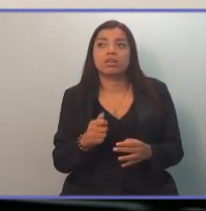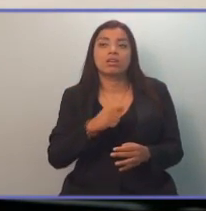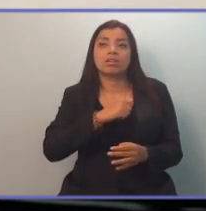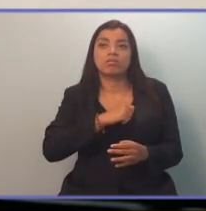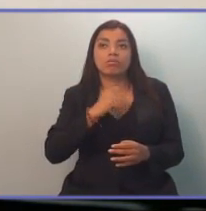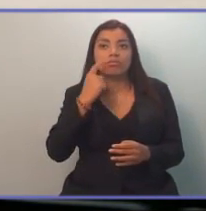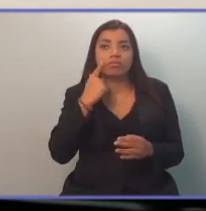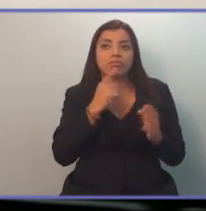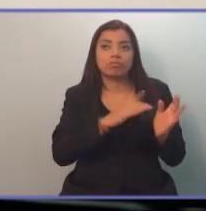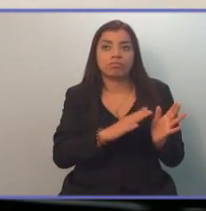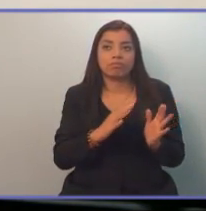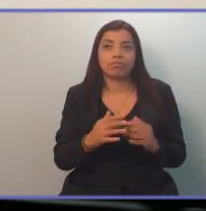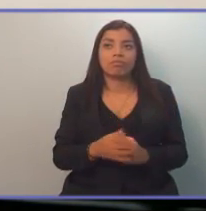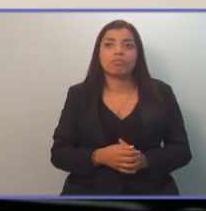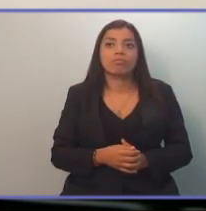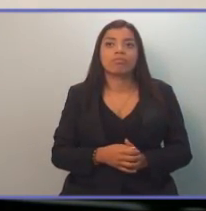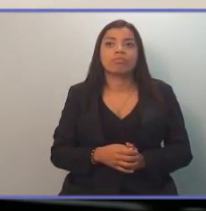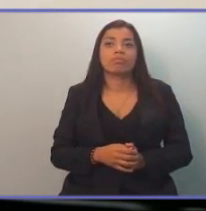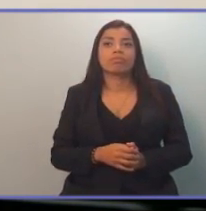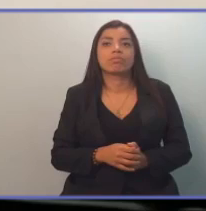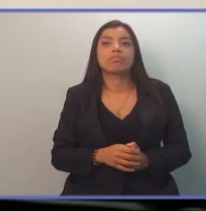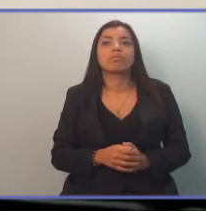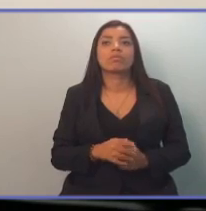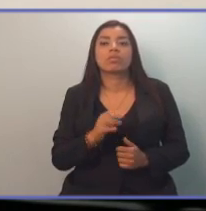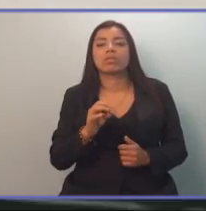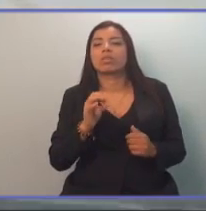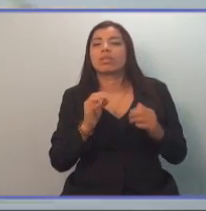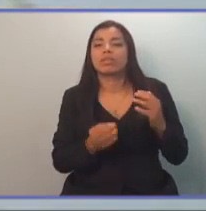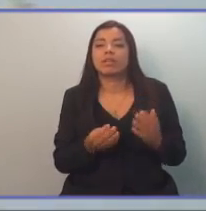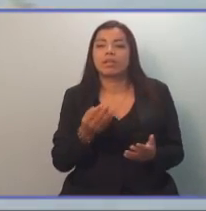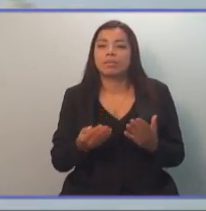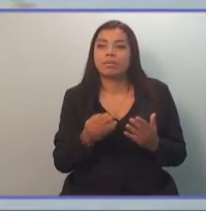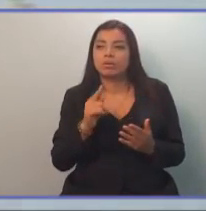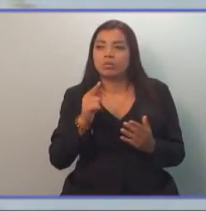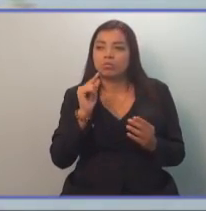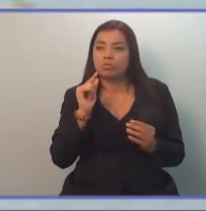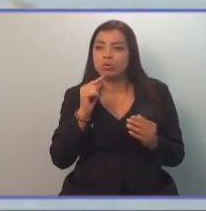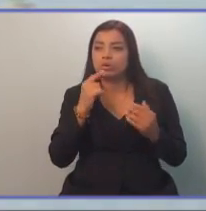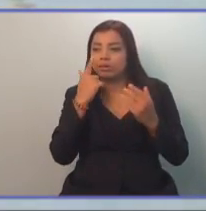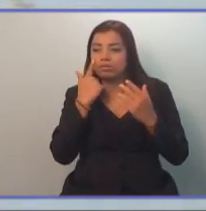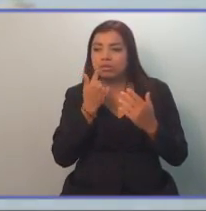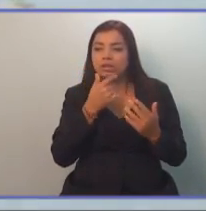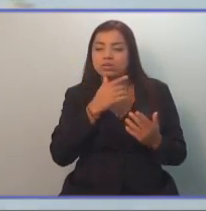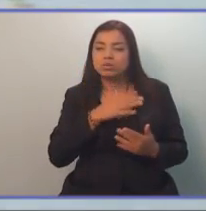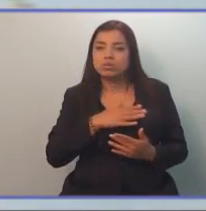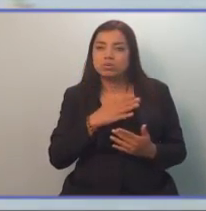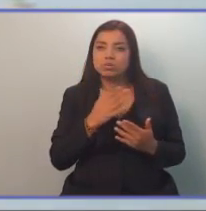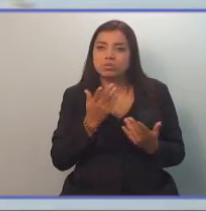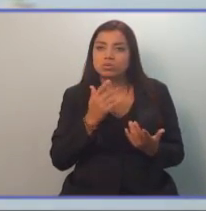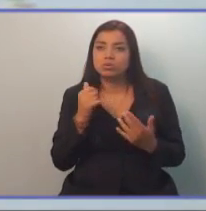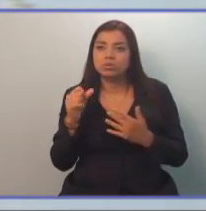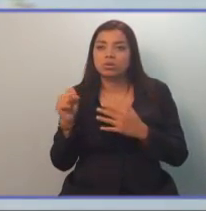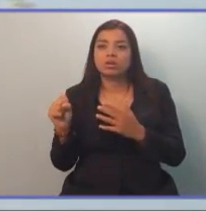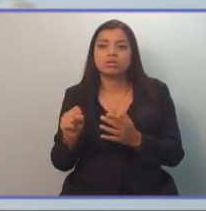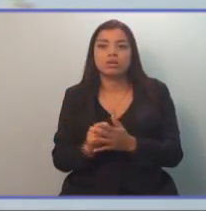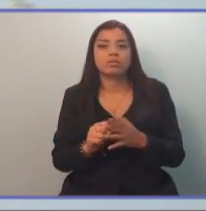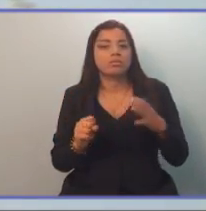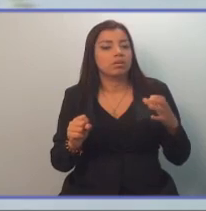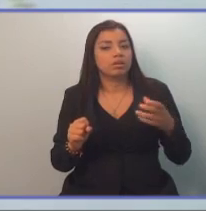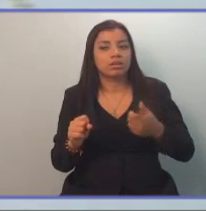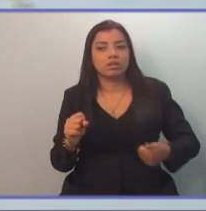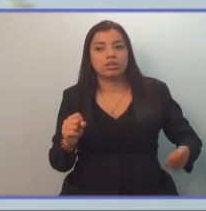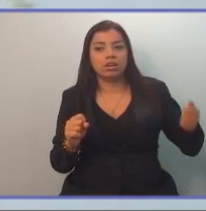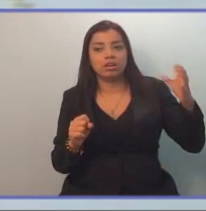habían sido creados. Hubo un poco quizás de tensión entre Asamblea y Corte Suprema por